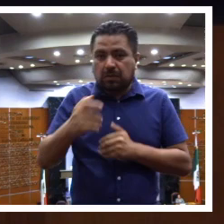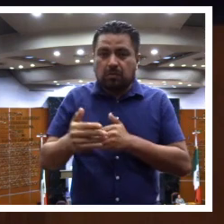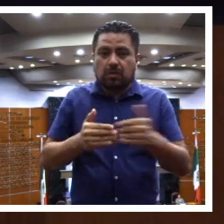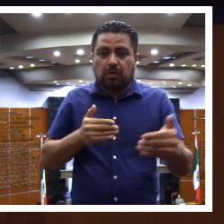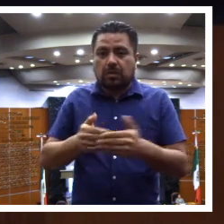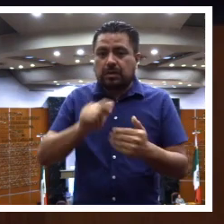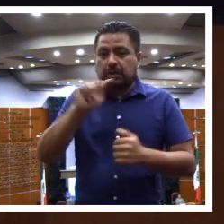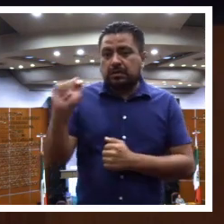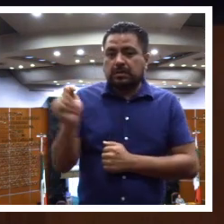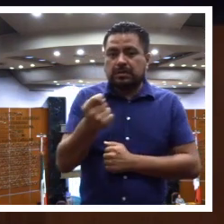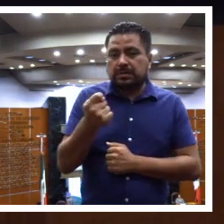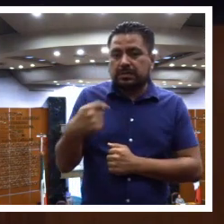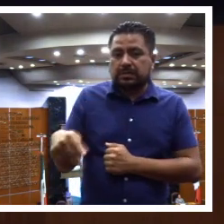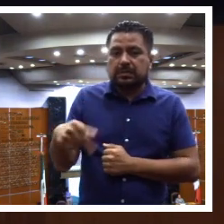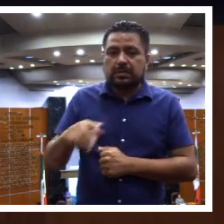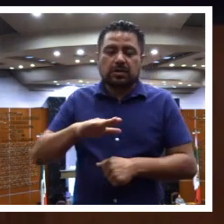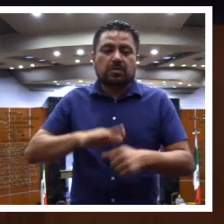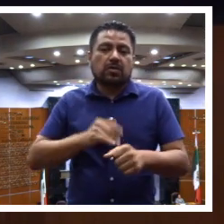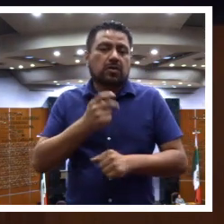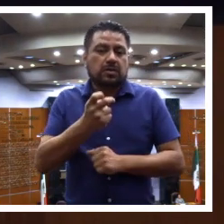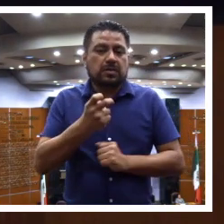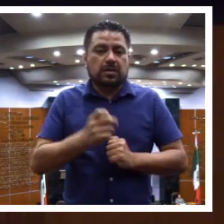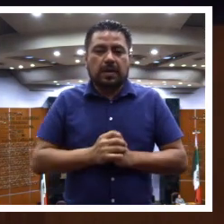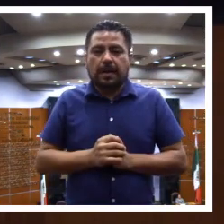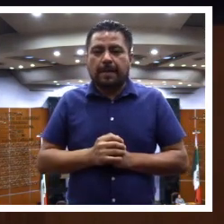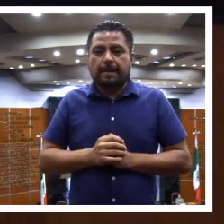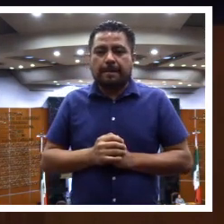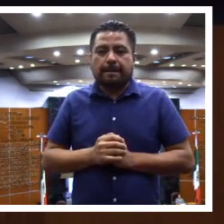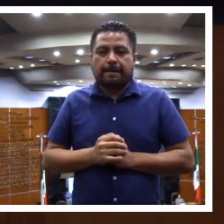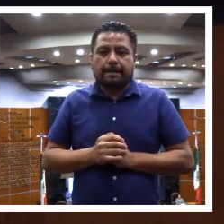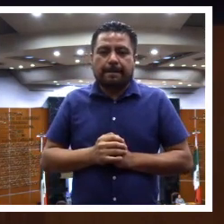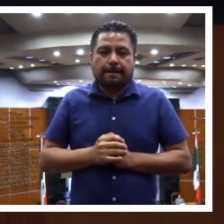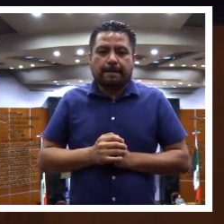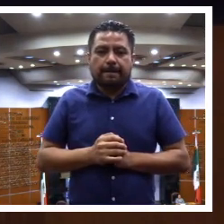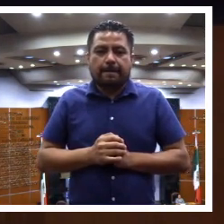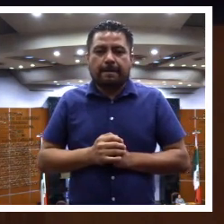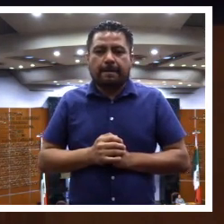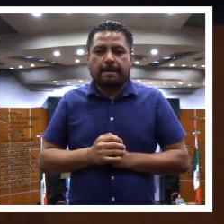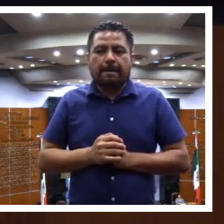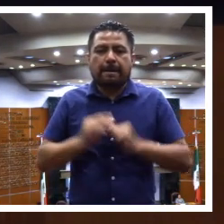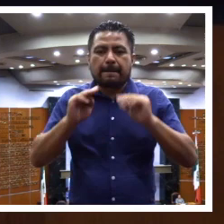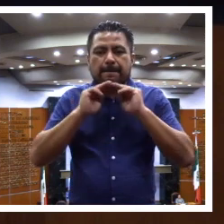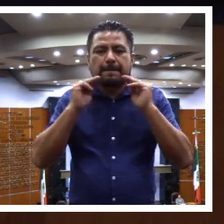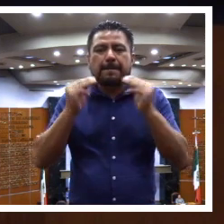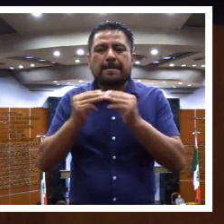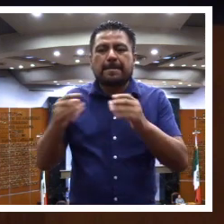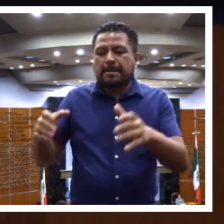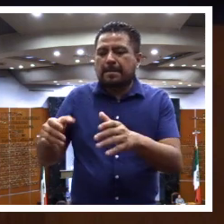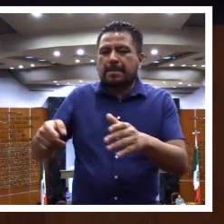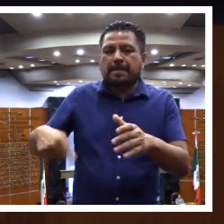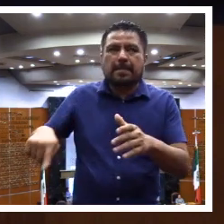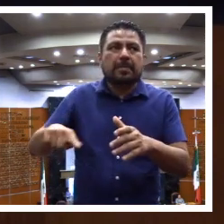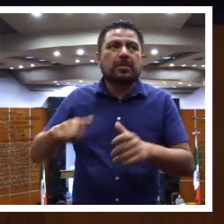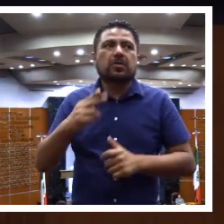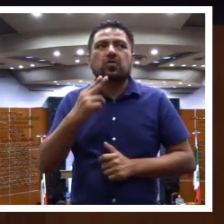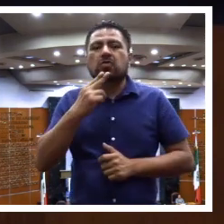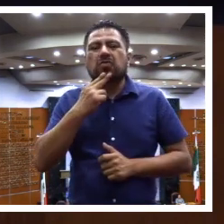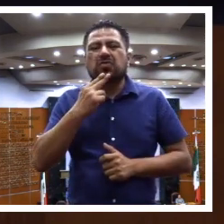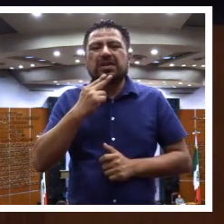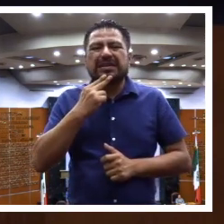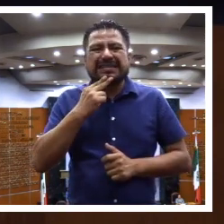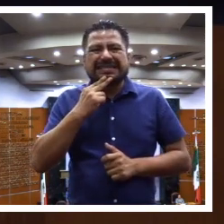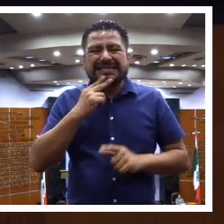sofisticados por lo que los delincuentes utilizan todo tipo de